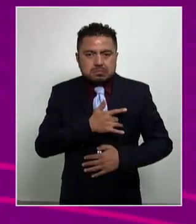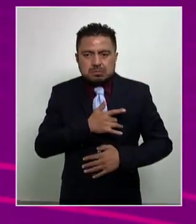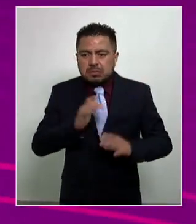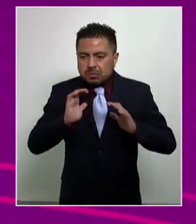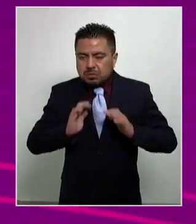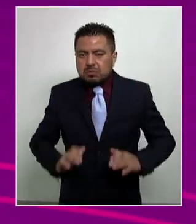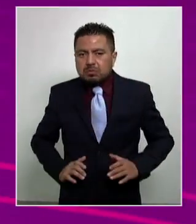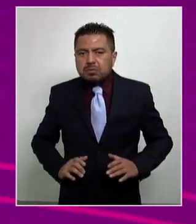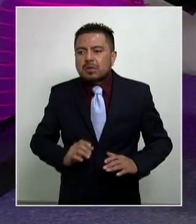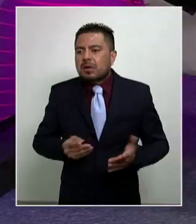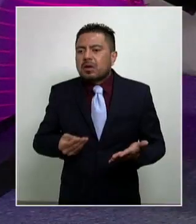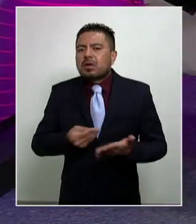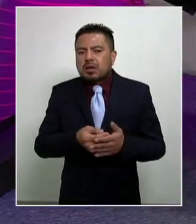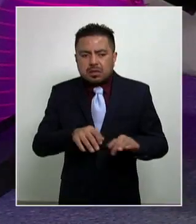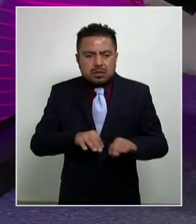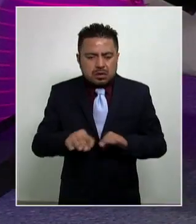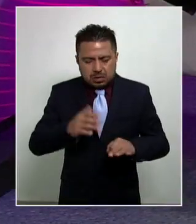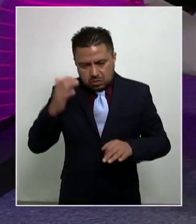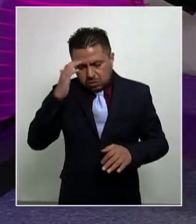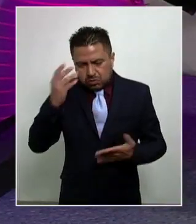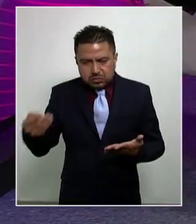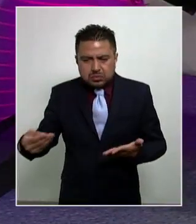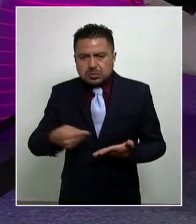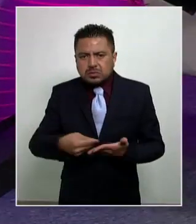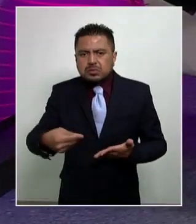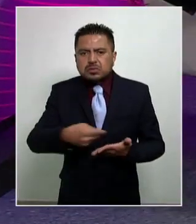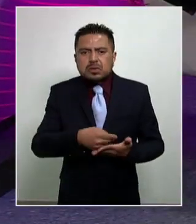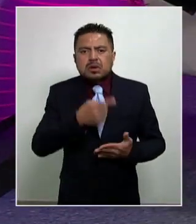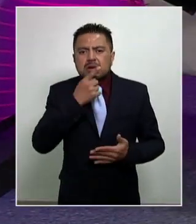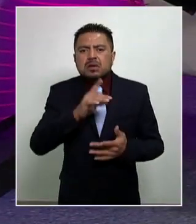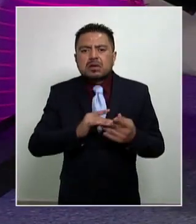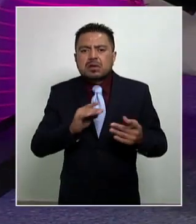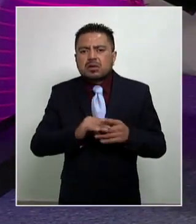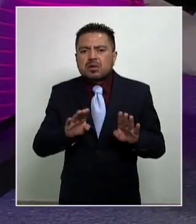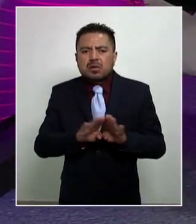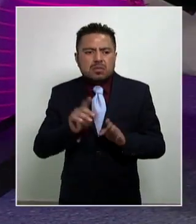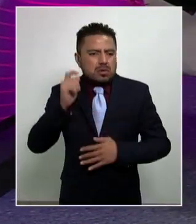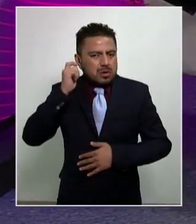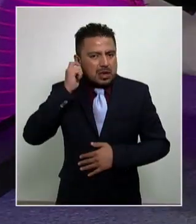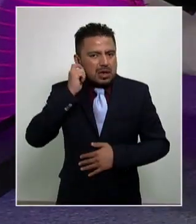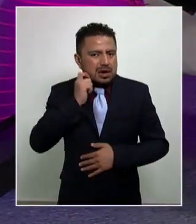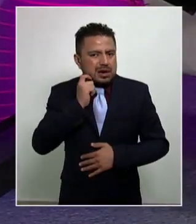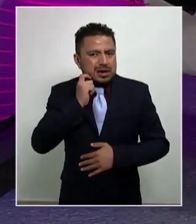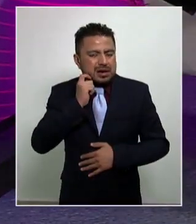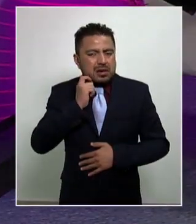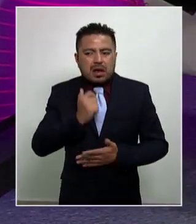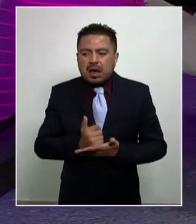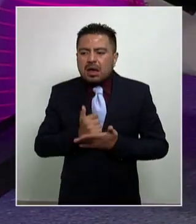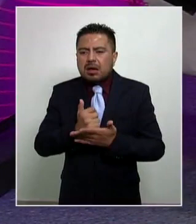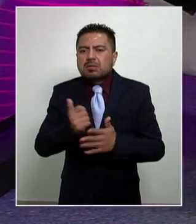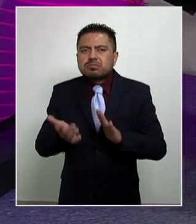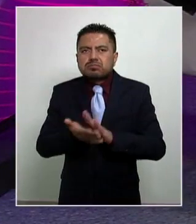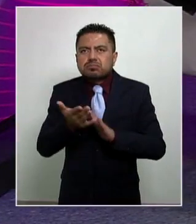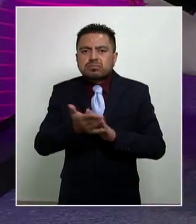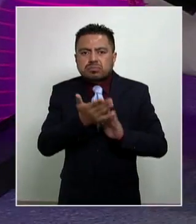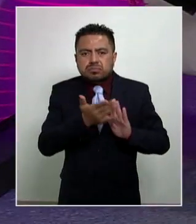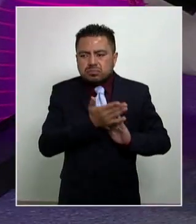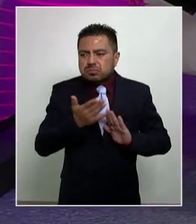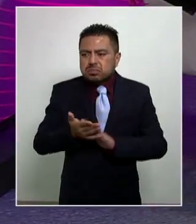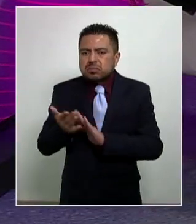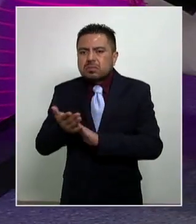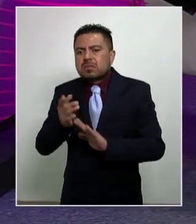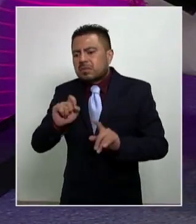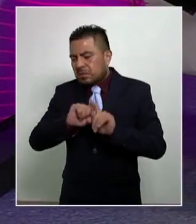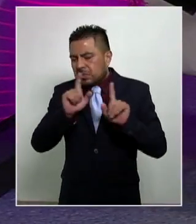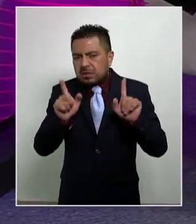trabajo, aportaron conocimientos. Ya lo decíamos de Vicente Guerrero, ¿no? Ayudó a construir literalmente esta